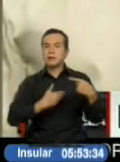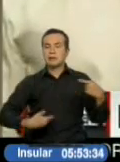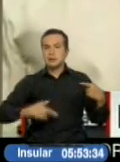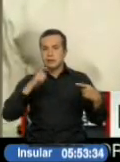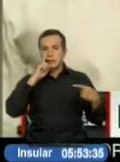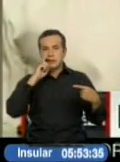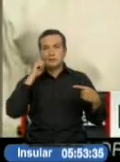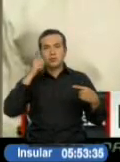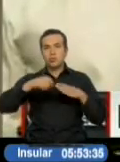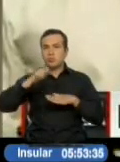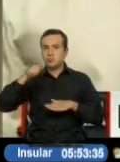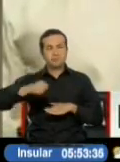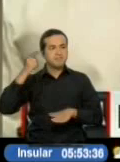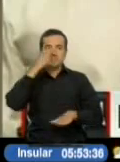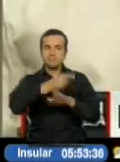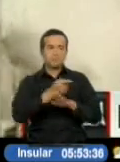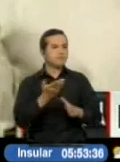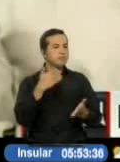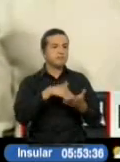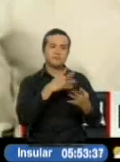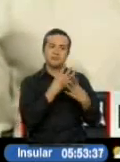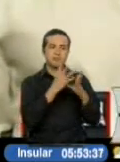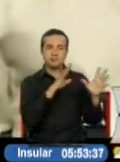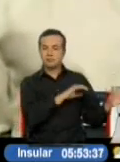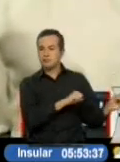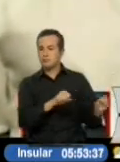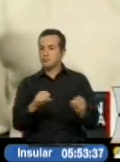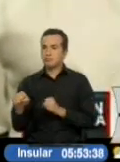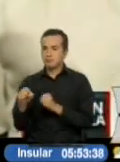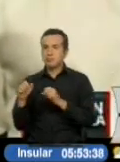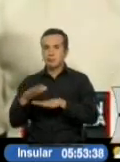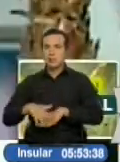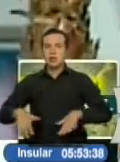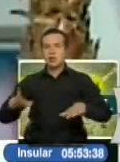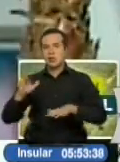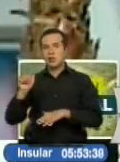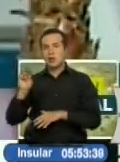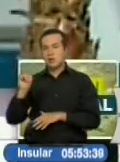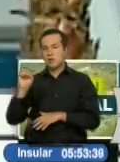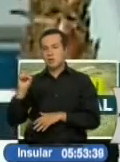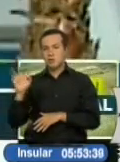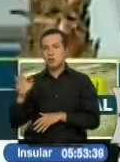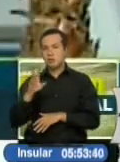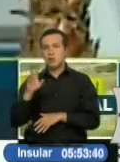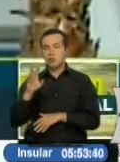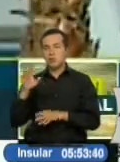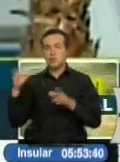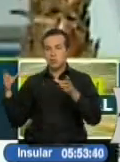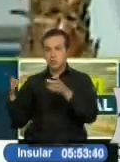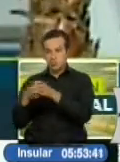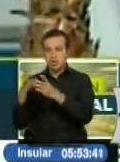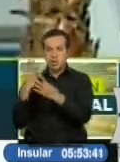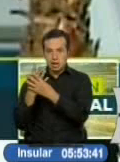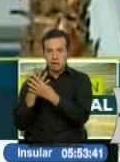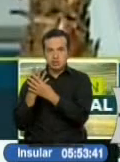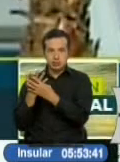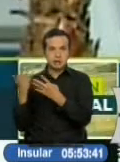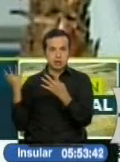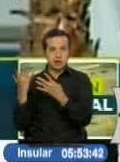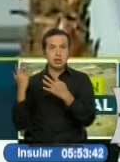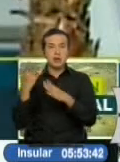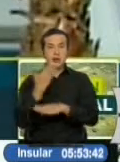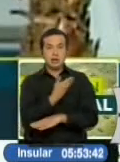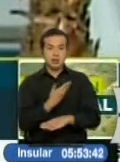tomó la decisión de arrestarlos nuevamente y enviarlos a Ramo Verde. El presidente de la Comisión Presidencial para la Asamblea